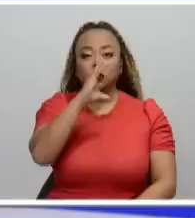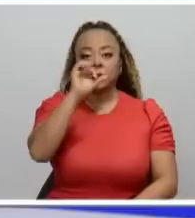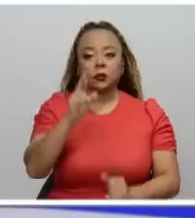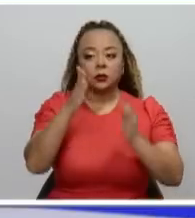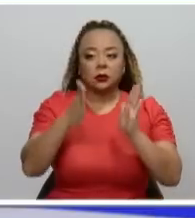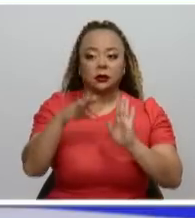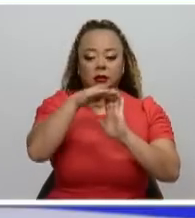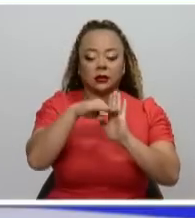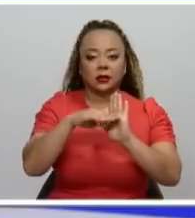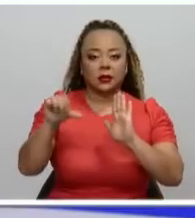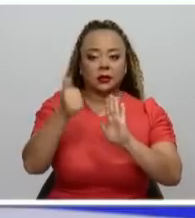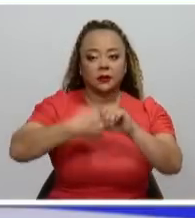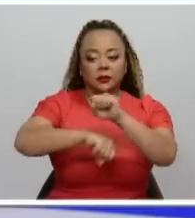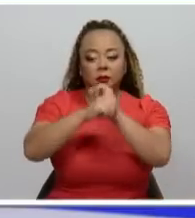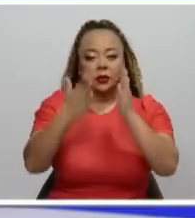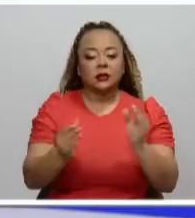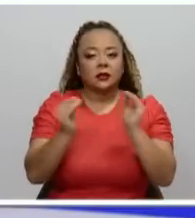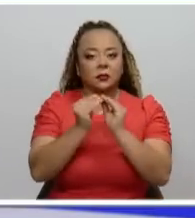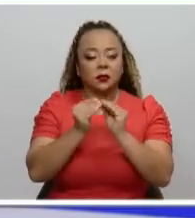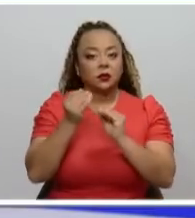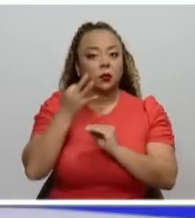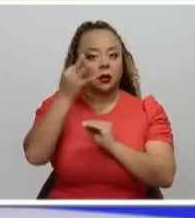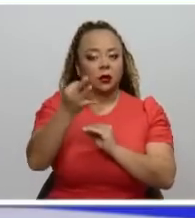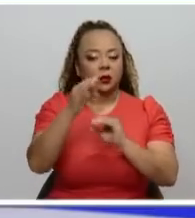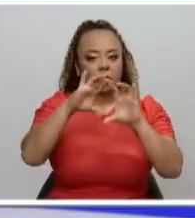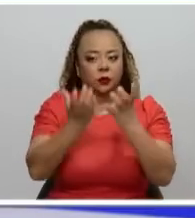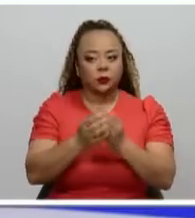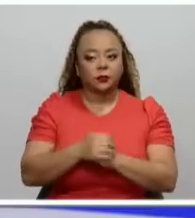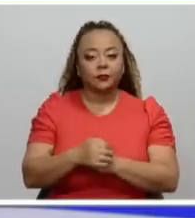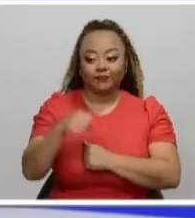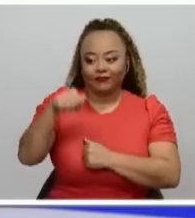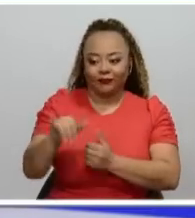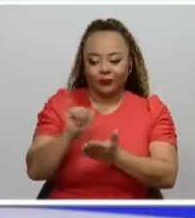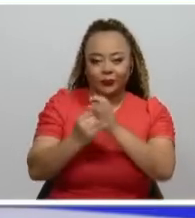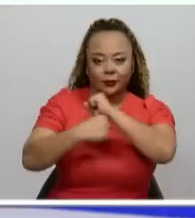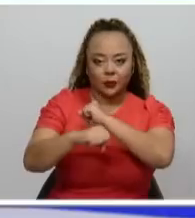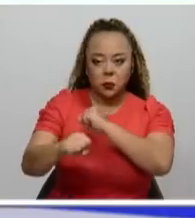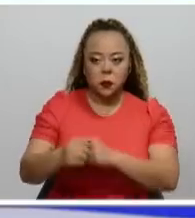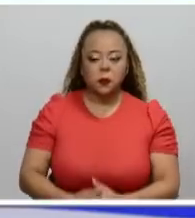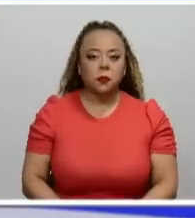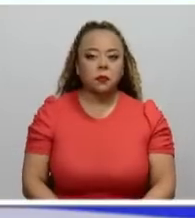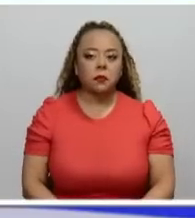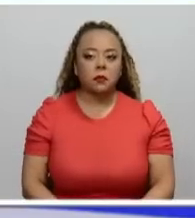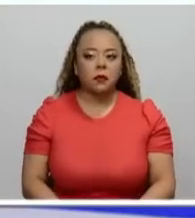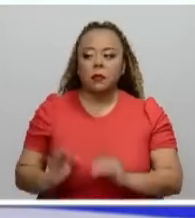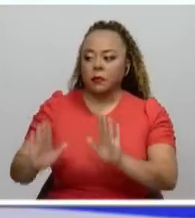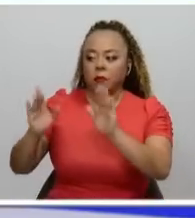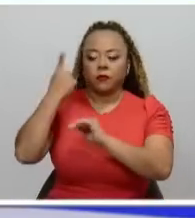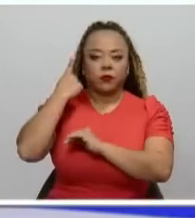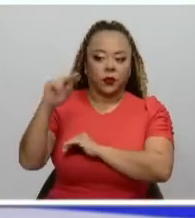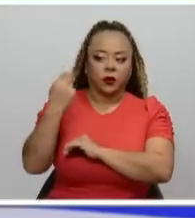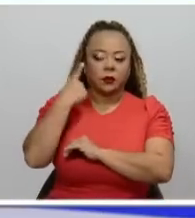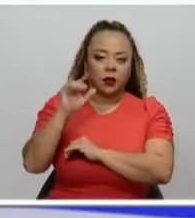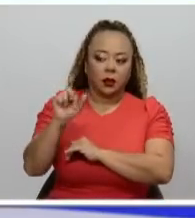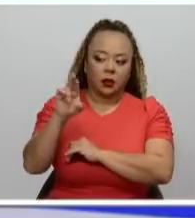de los 100 futbolistas más prometedores del mundo hoy será esta publicación es una gran noticia para la liga y para